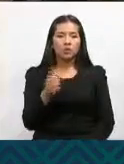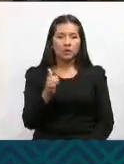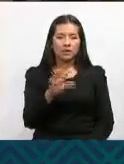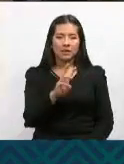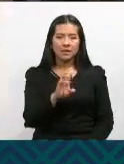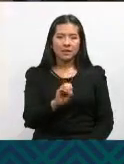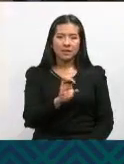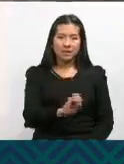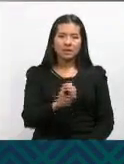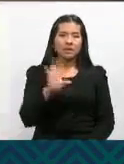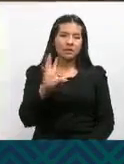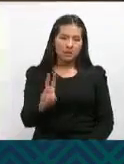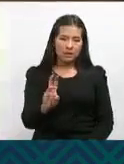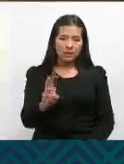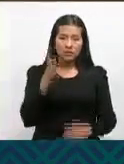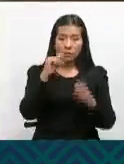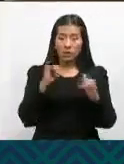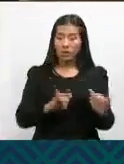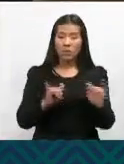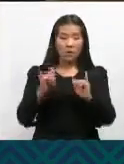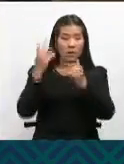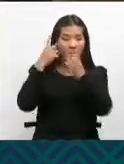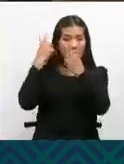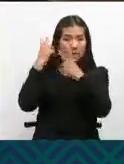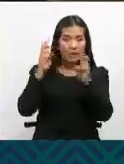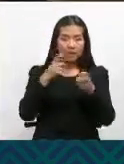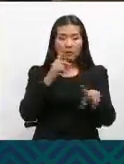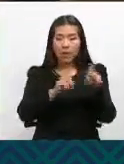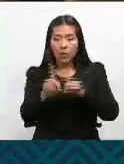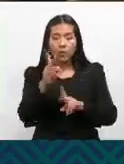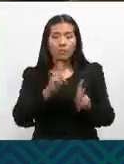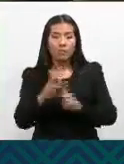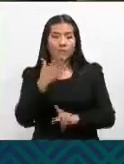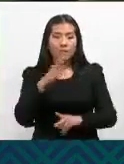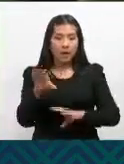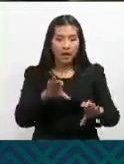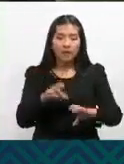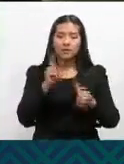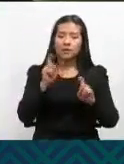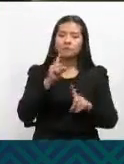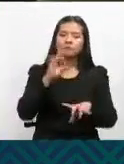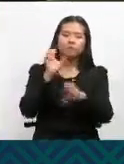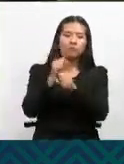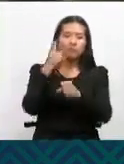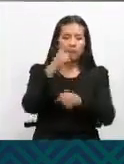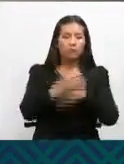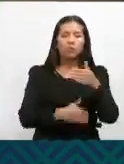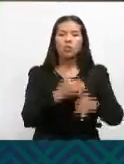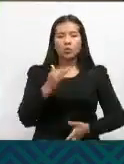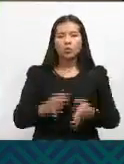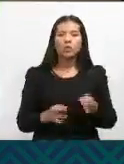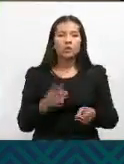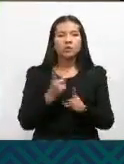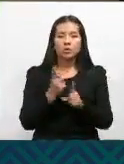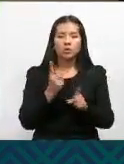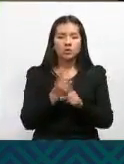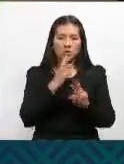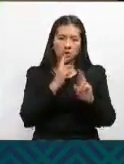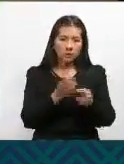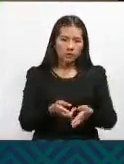06 para que como en este caso existen personas aprendidas e inicien los procesos correspondientes porque tú actos